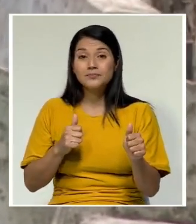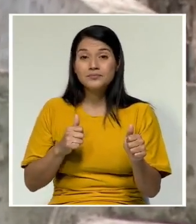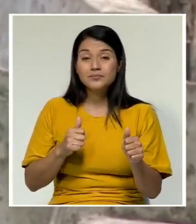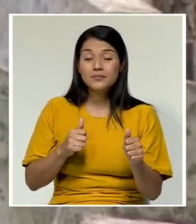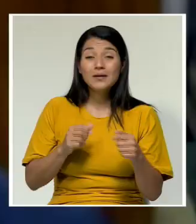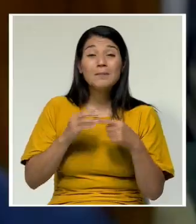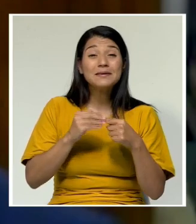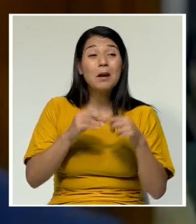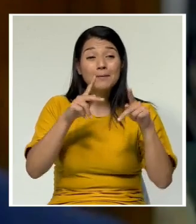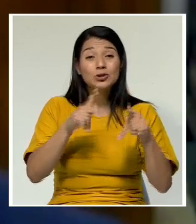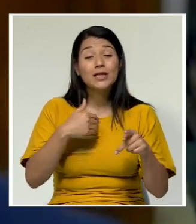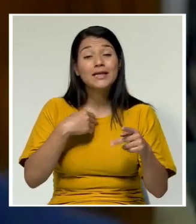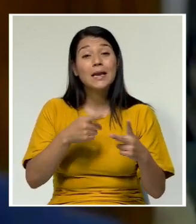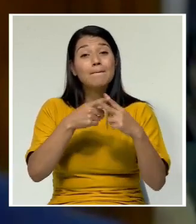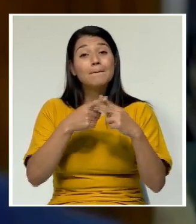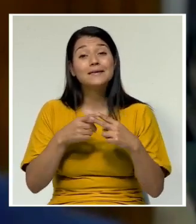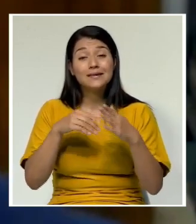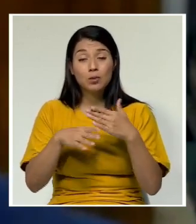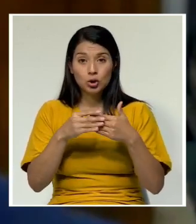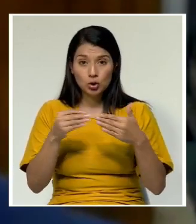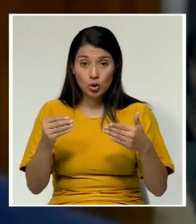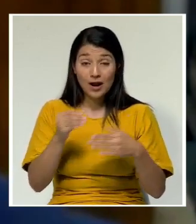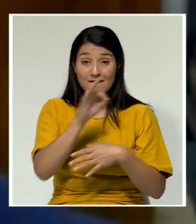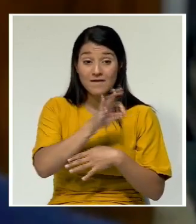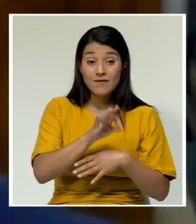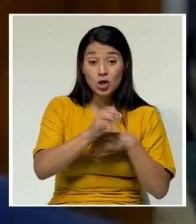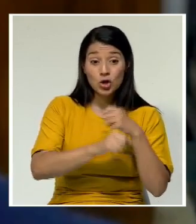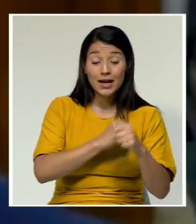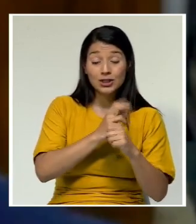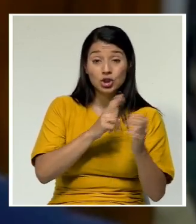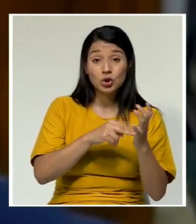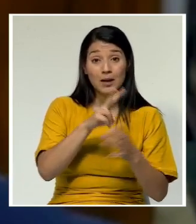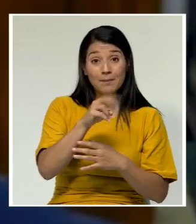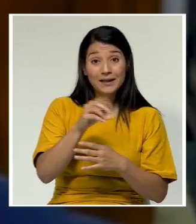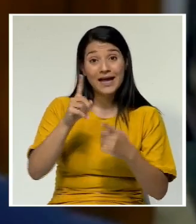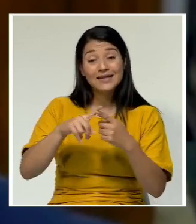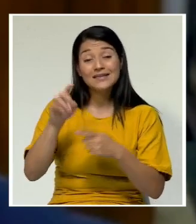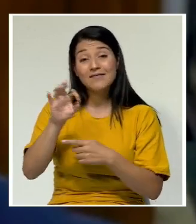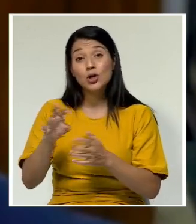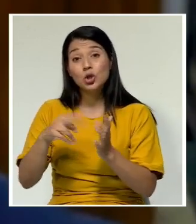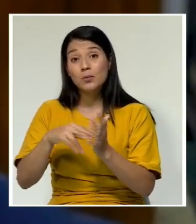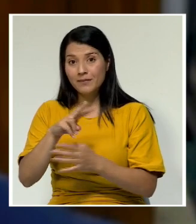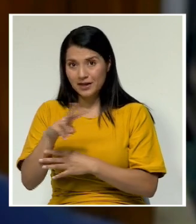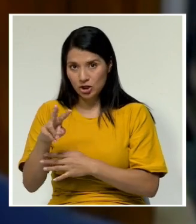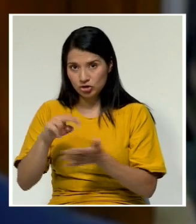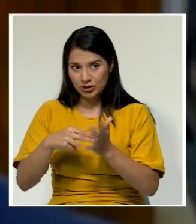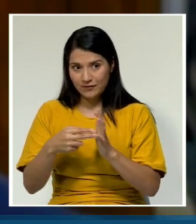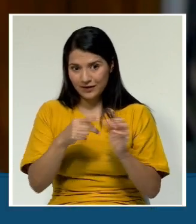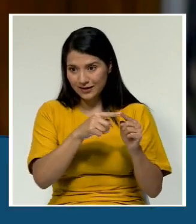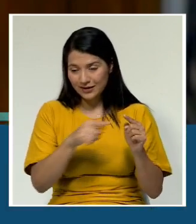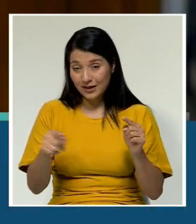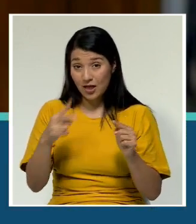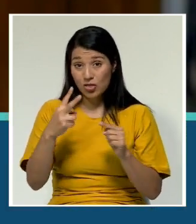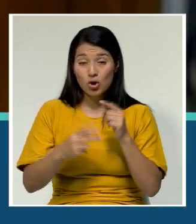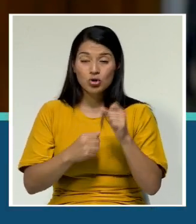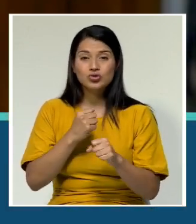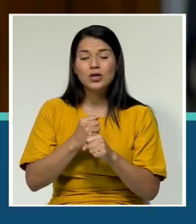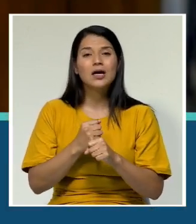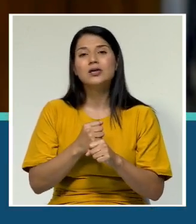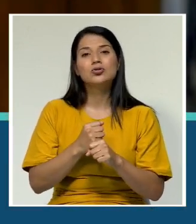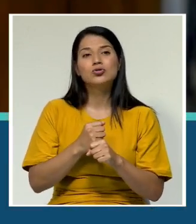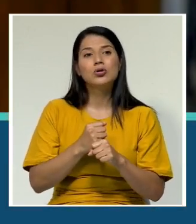mora crediticia y la probabilidad de impago, particularmente en los deudores en moneda extranjera. Entre febrero del 2020 y febrero